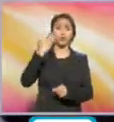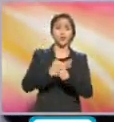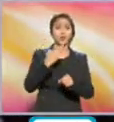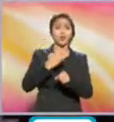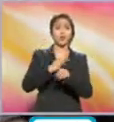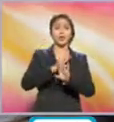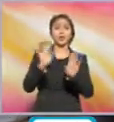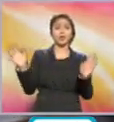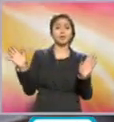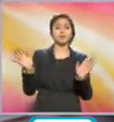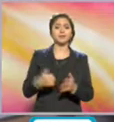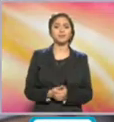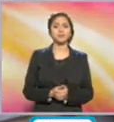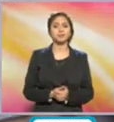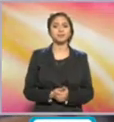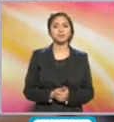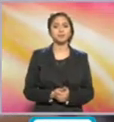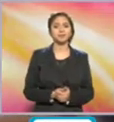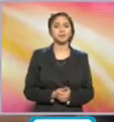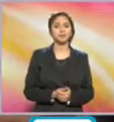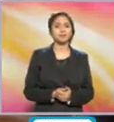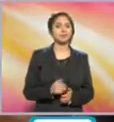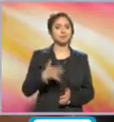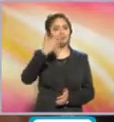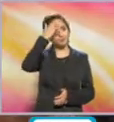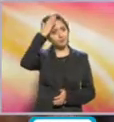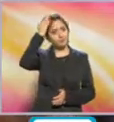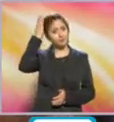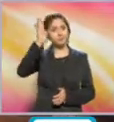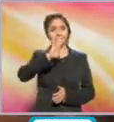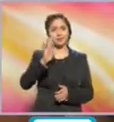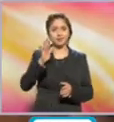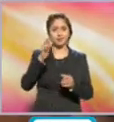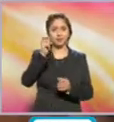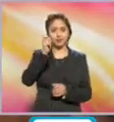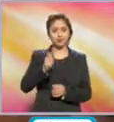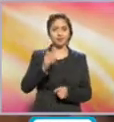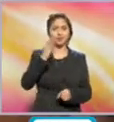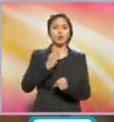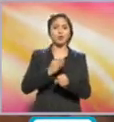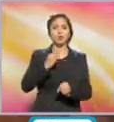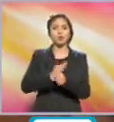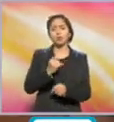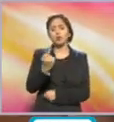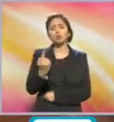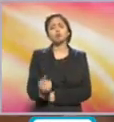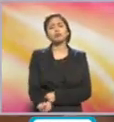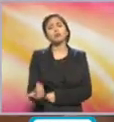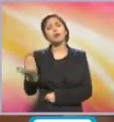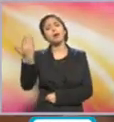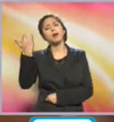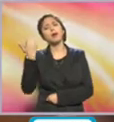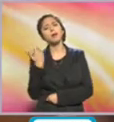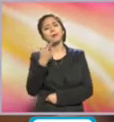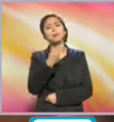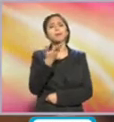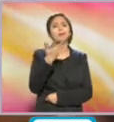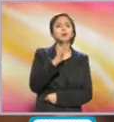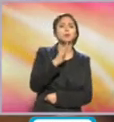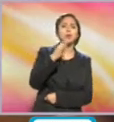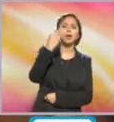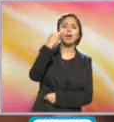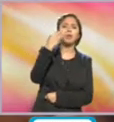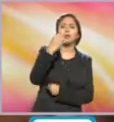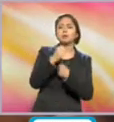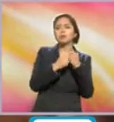sí, Y ya, sí, ¿Qué ya. edad tenía Luis ¿Y ya? Miguel acá? Estaba bien chiquito. ¿Cómo lo ves? Pues como 14, yo creo. No, yo creo